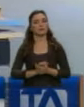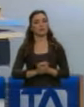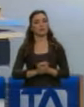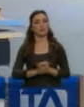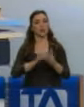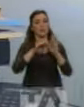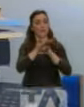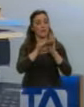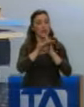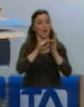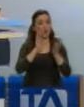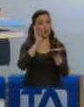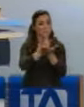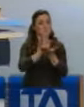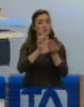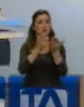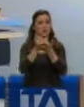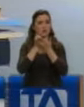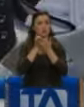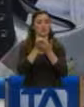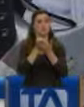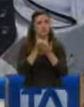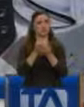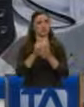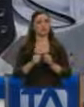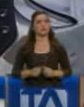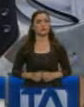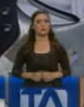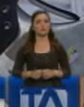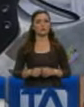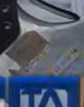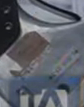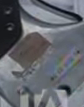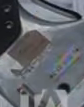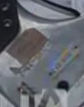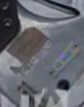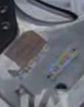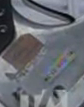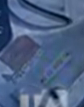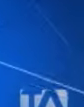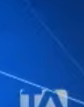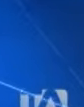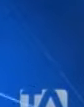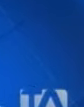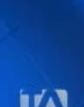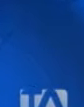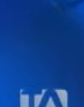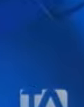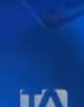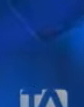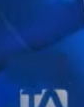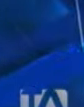permite solventar estas políticas públicas. Ana María Cañizares, 24 horas.